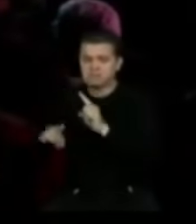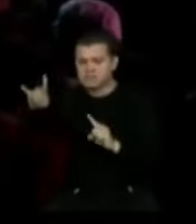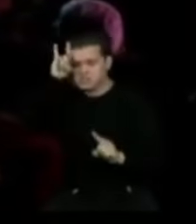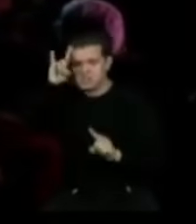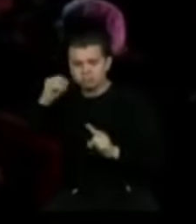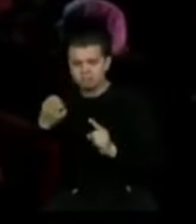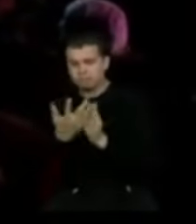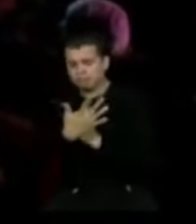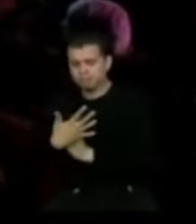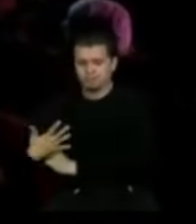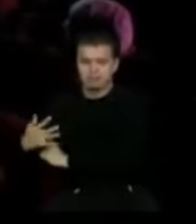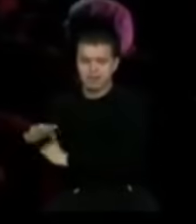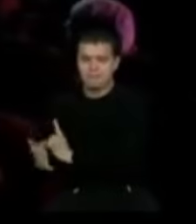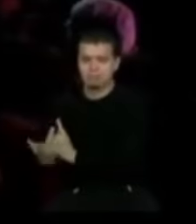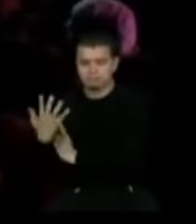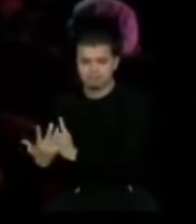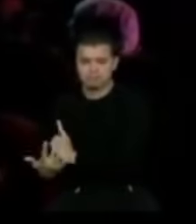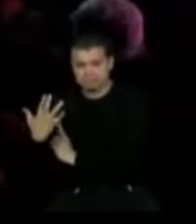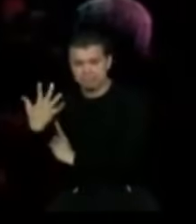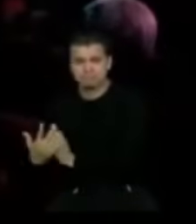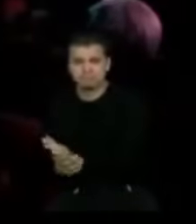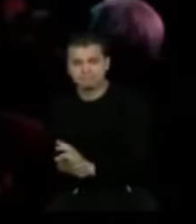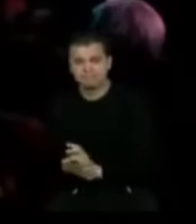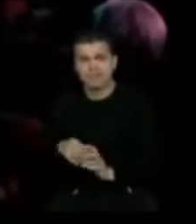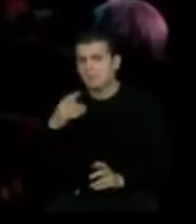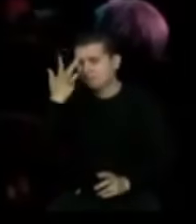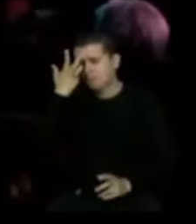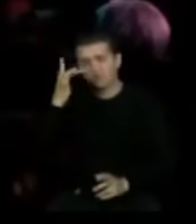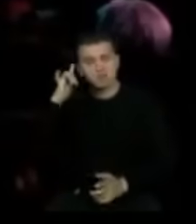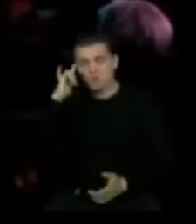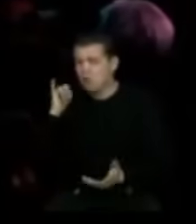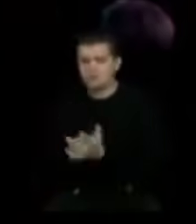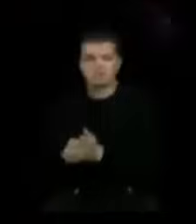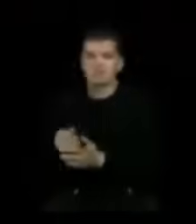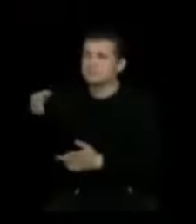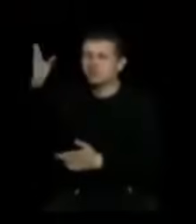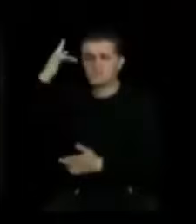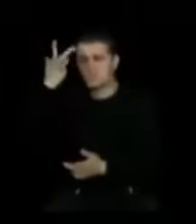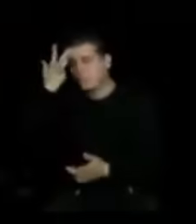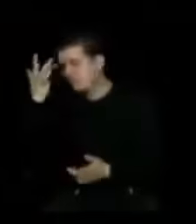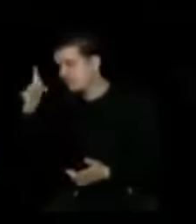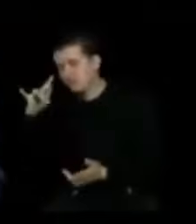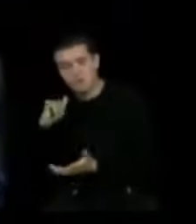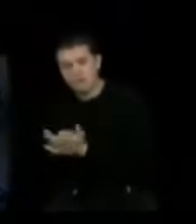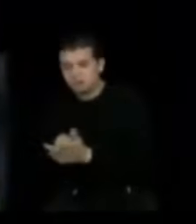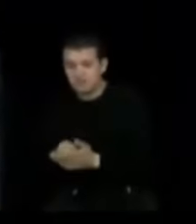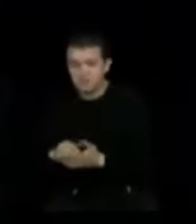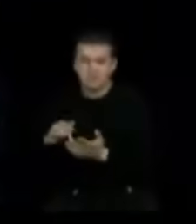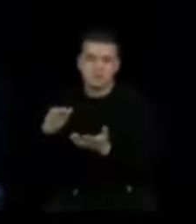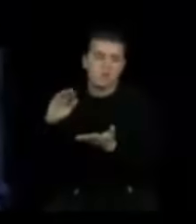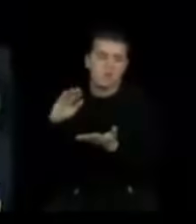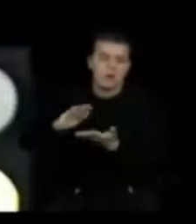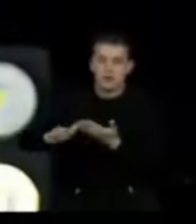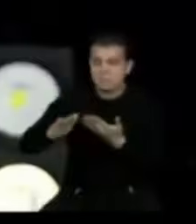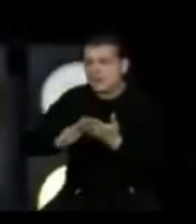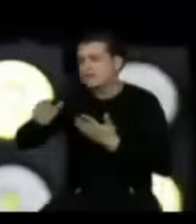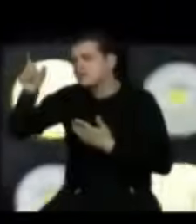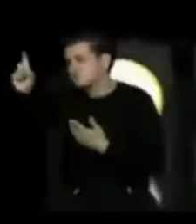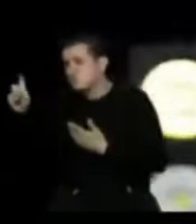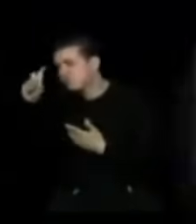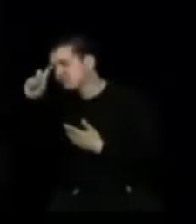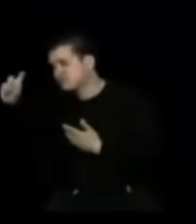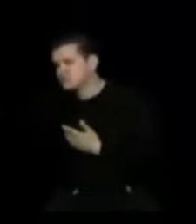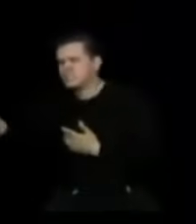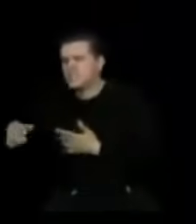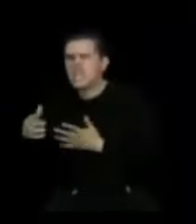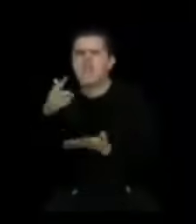porque no ha creído en el unigénito Hijo de Dios, porque no ha recibido este regalo de perdón y salvación. ¿Qué es lo